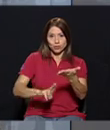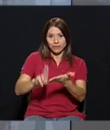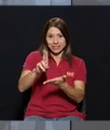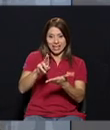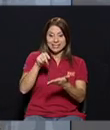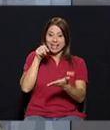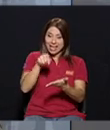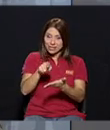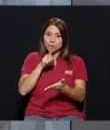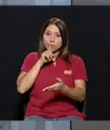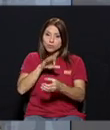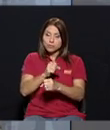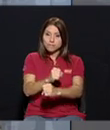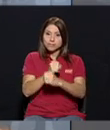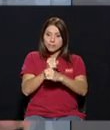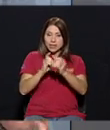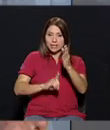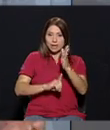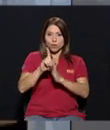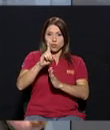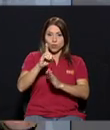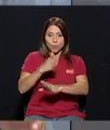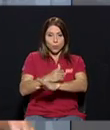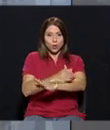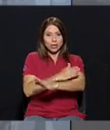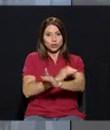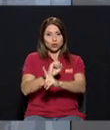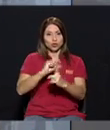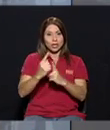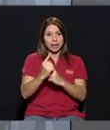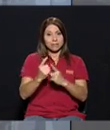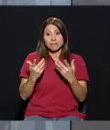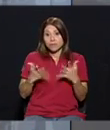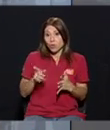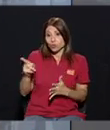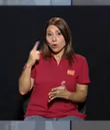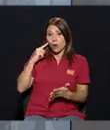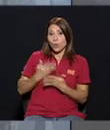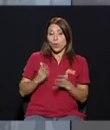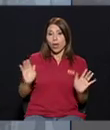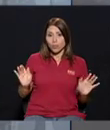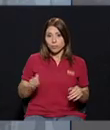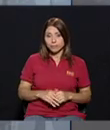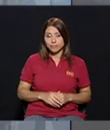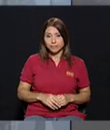las universidades, que han sido garantes de desarrollo, de progreso social, y usted lo ha comprobado.